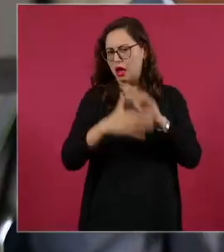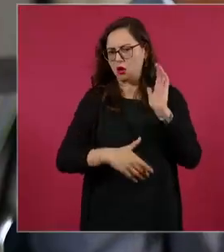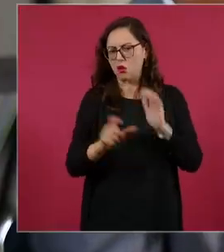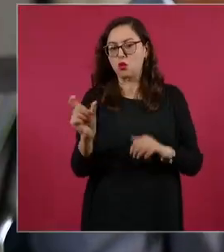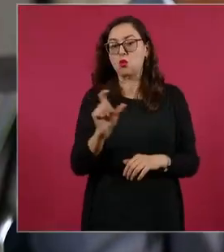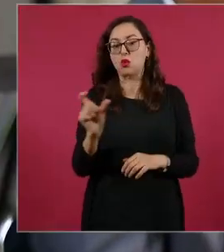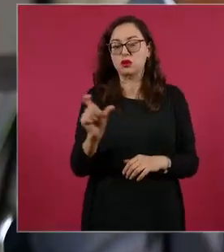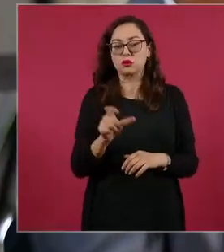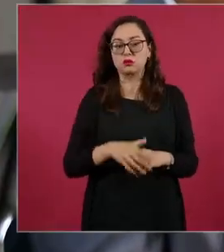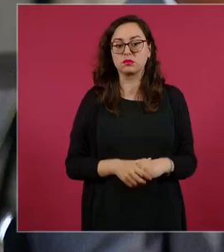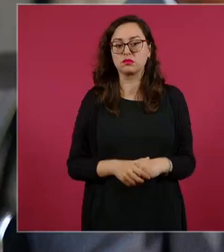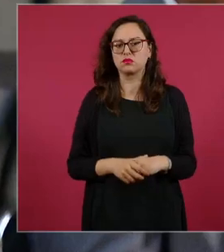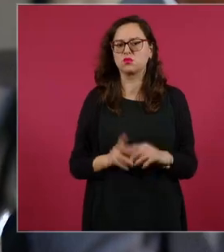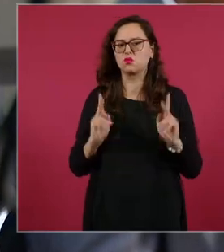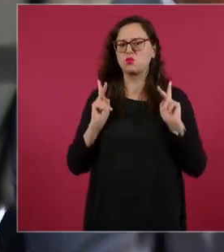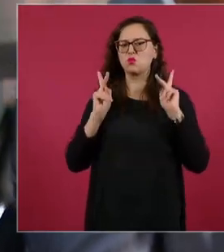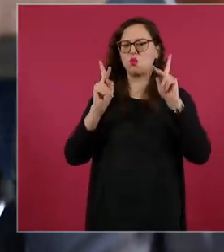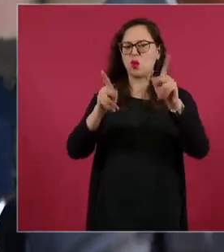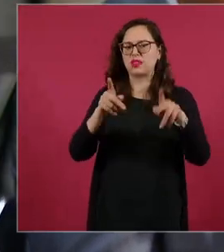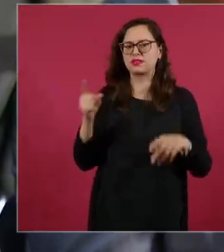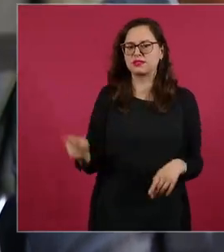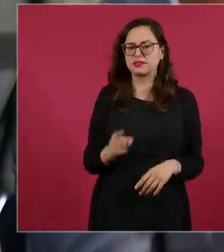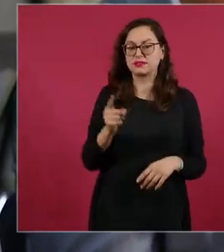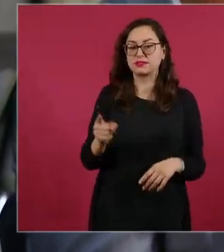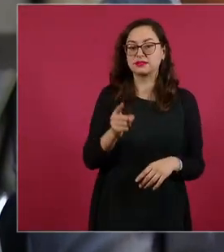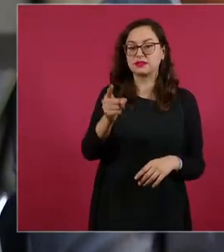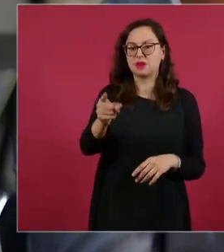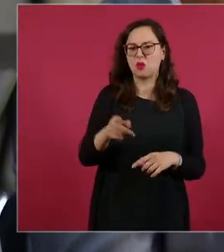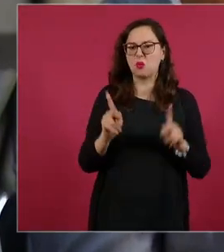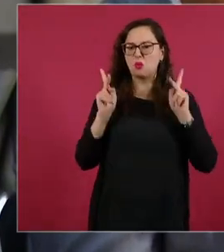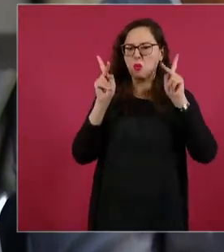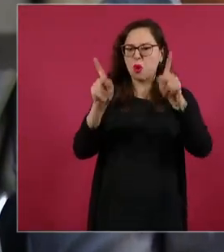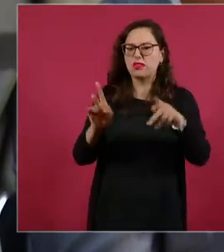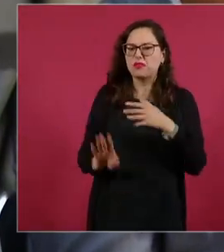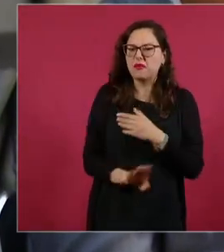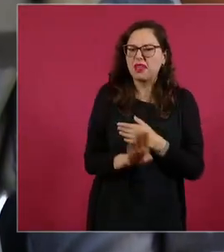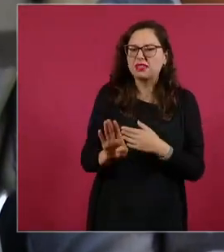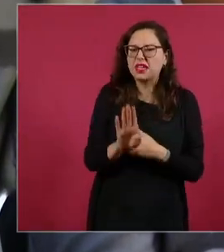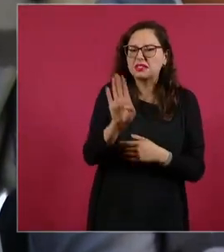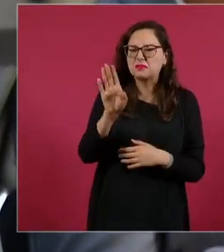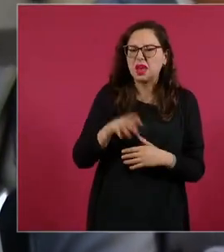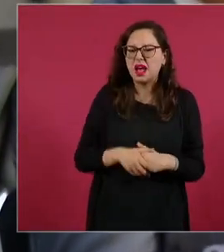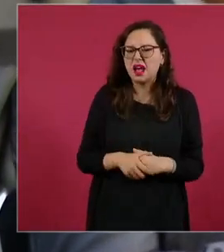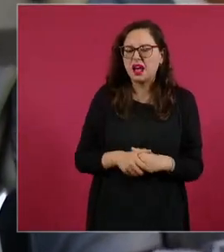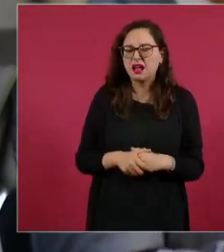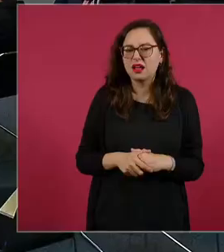está el llamado Puente Sin Fin? Puente Fantasma ahí en Cuernavaca, Morelos